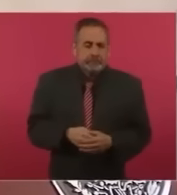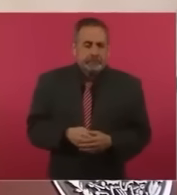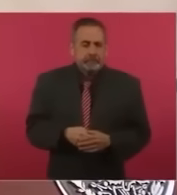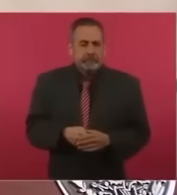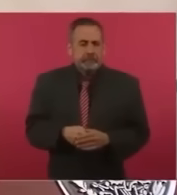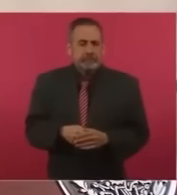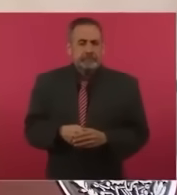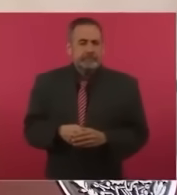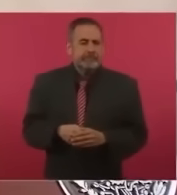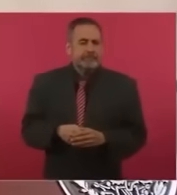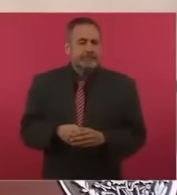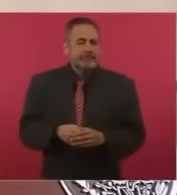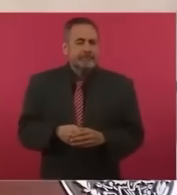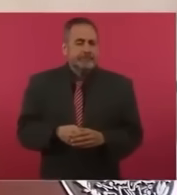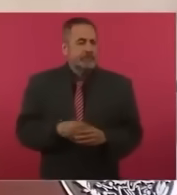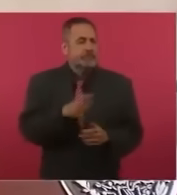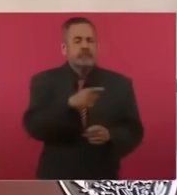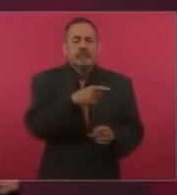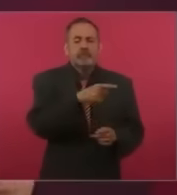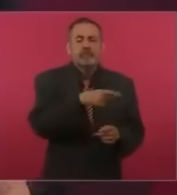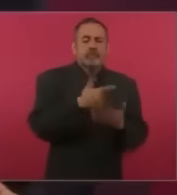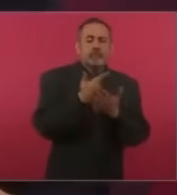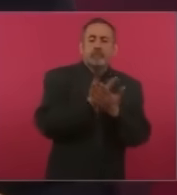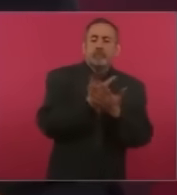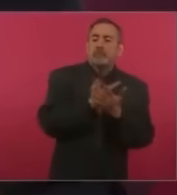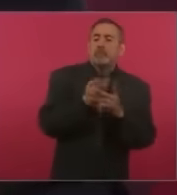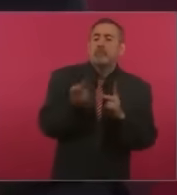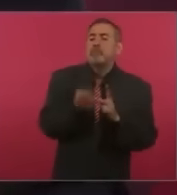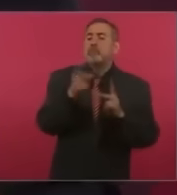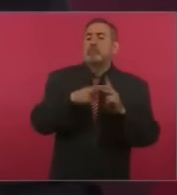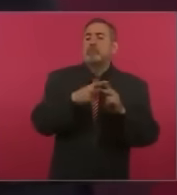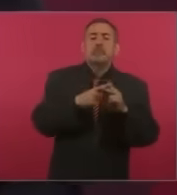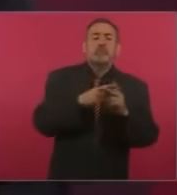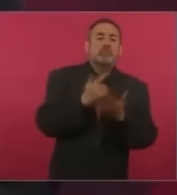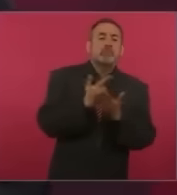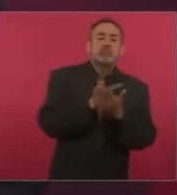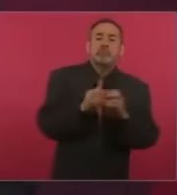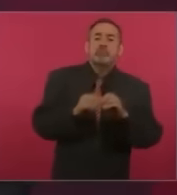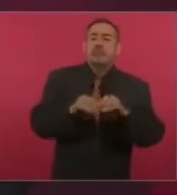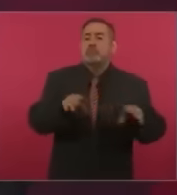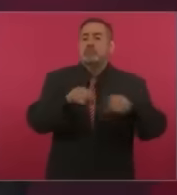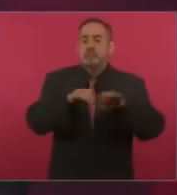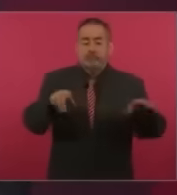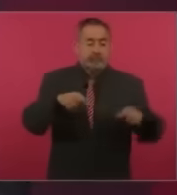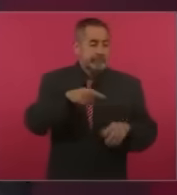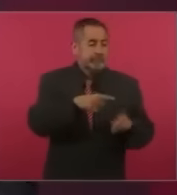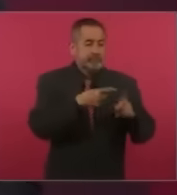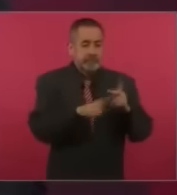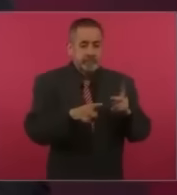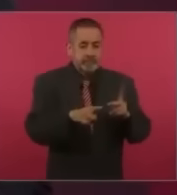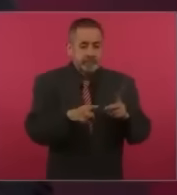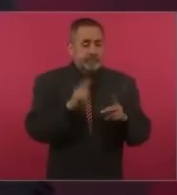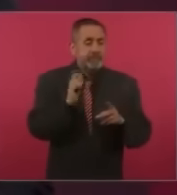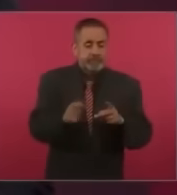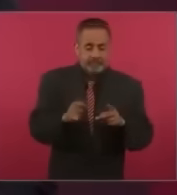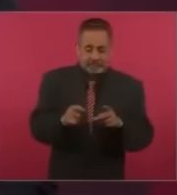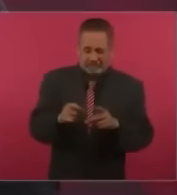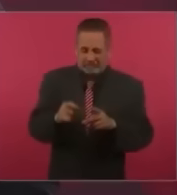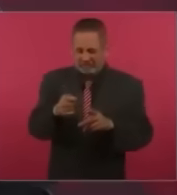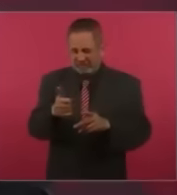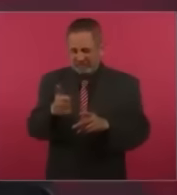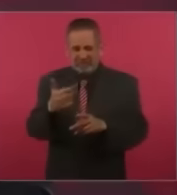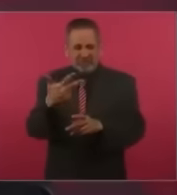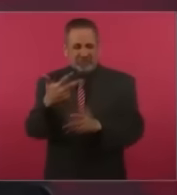palabra y acción lo determinaba constituye un impulso progresista que tendrá que seguirse definiendo en el camino con